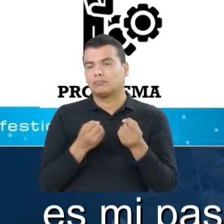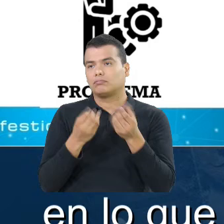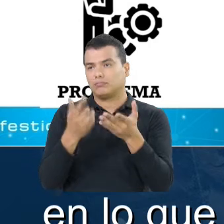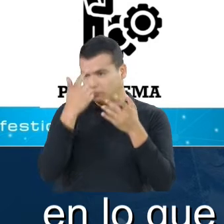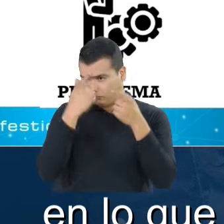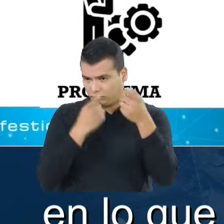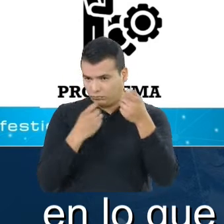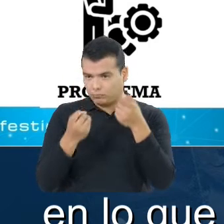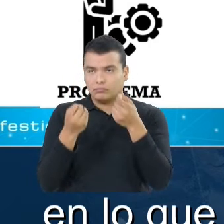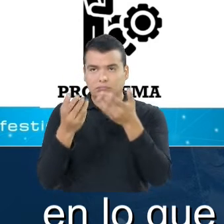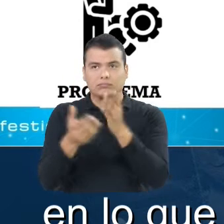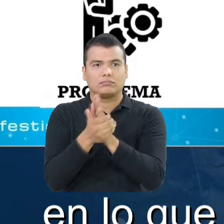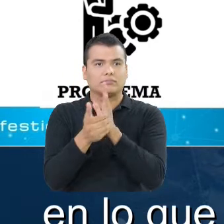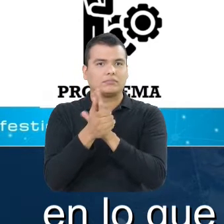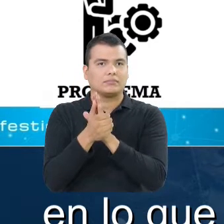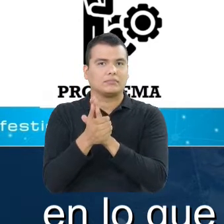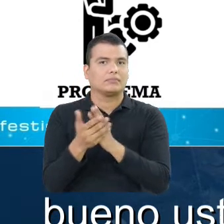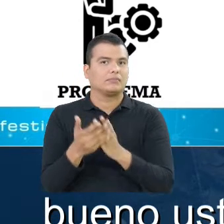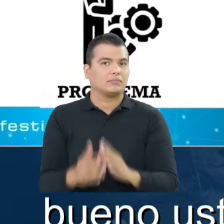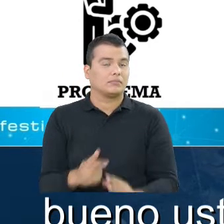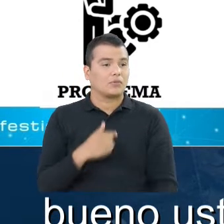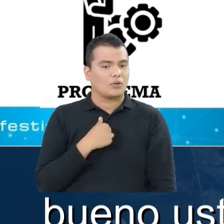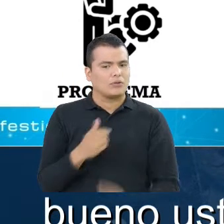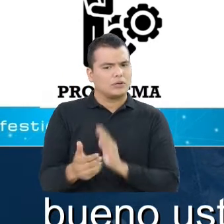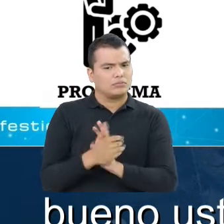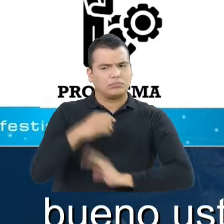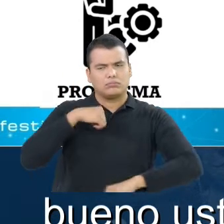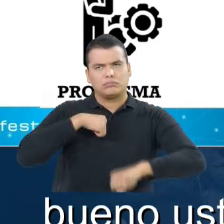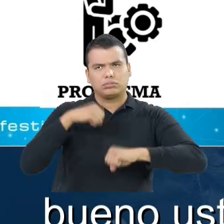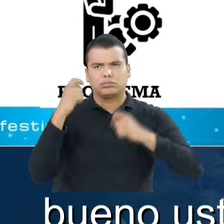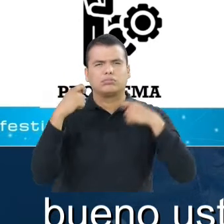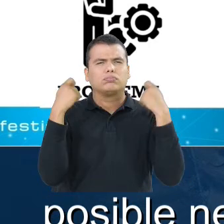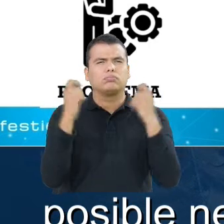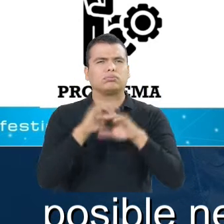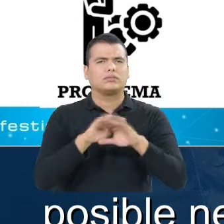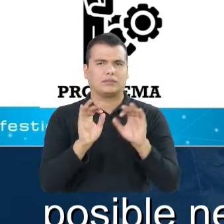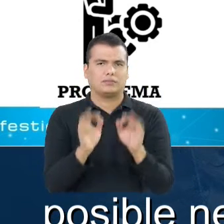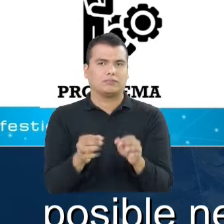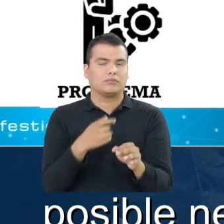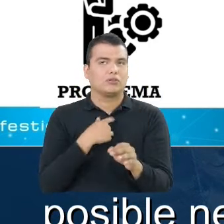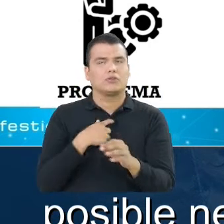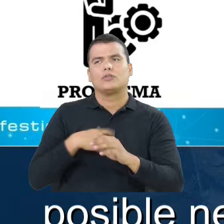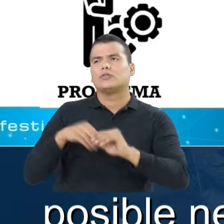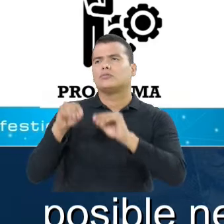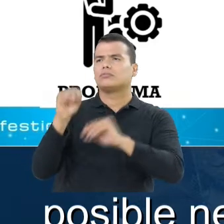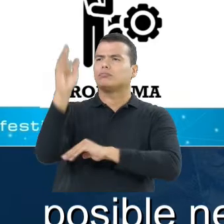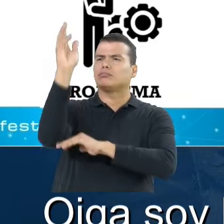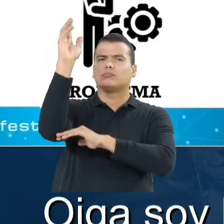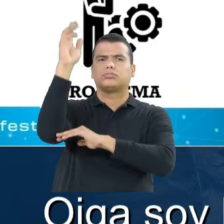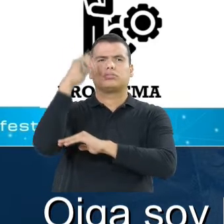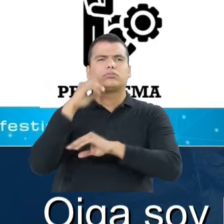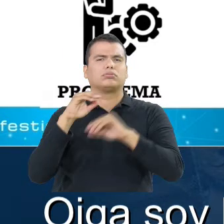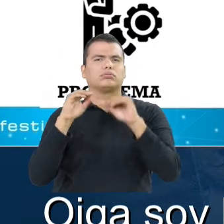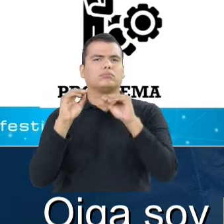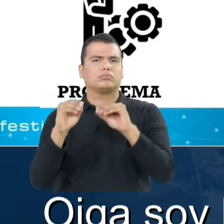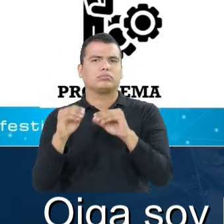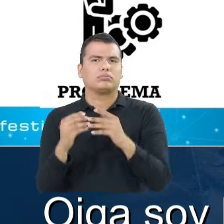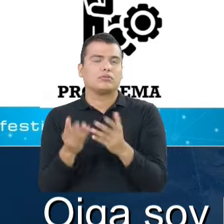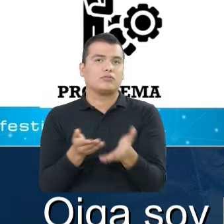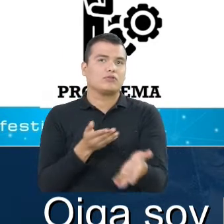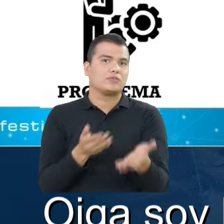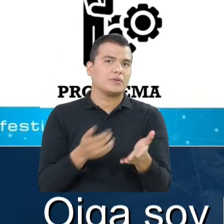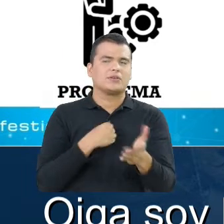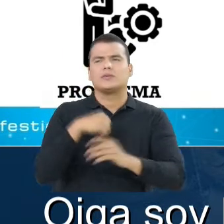negocio basado en esa habilidad. Oiga, soy buenísimo en ventas, ¿por qué no saco unos seminarios online, unos servicios